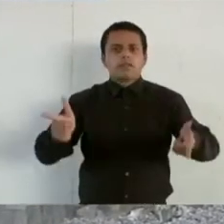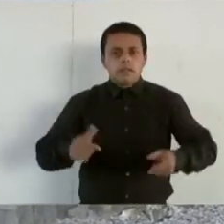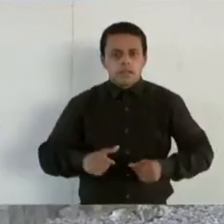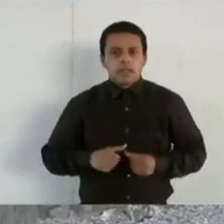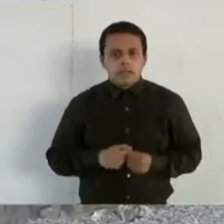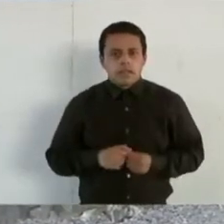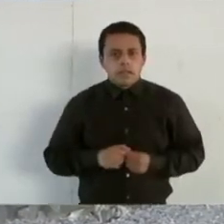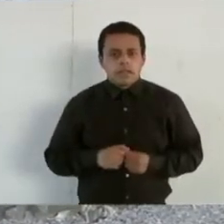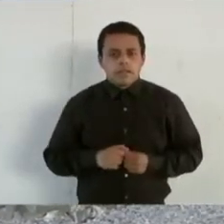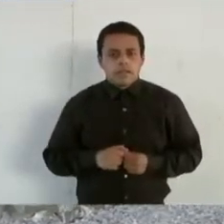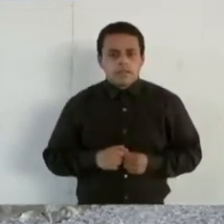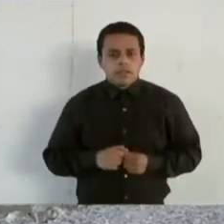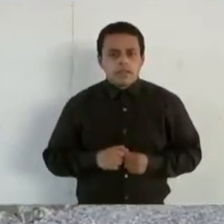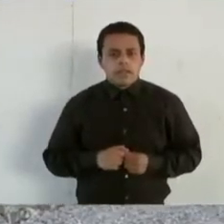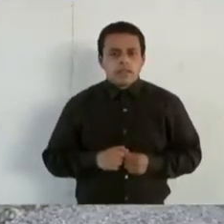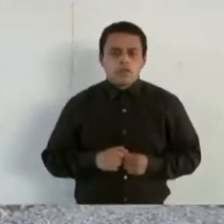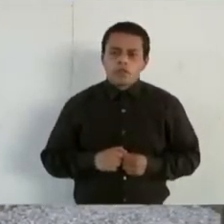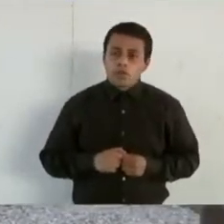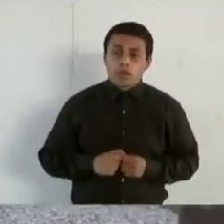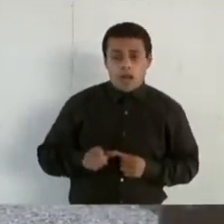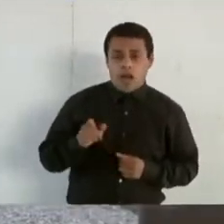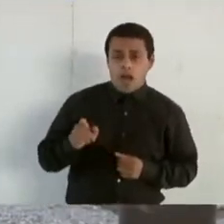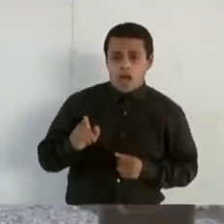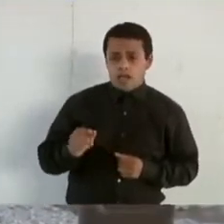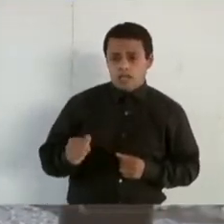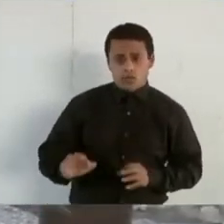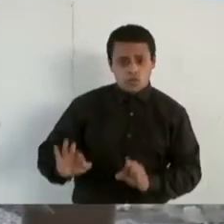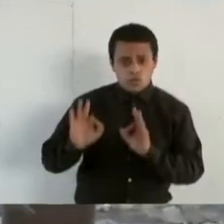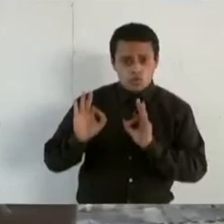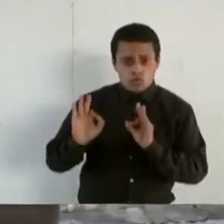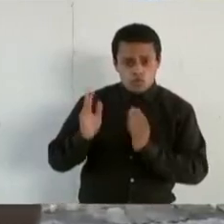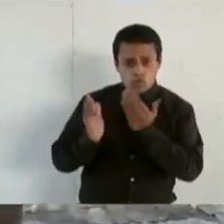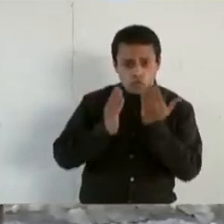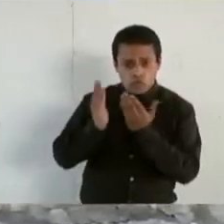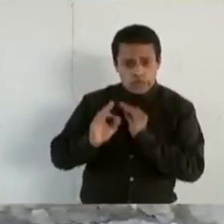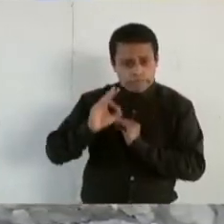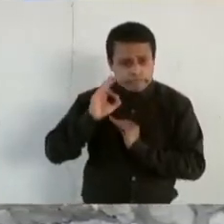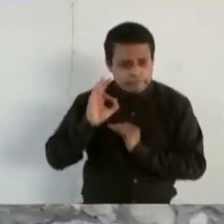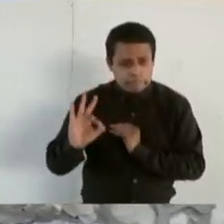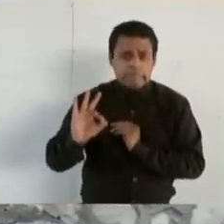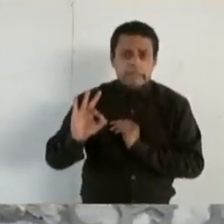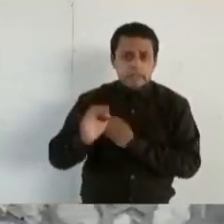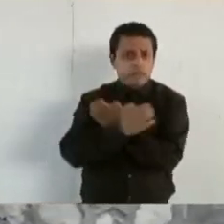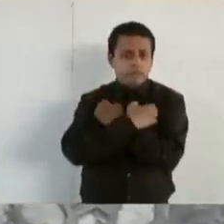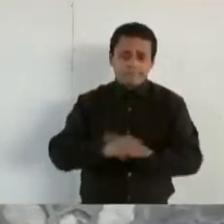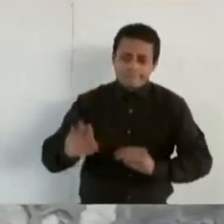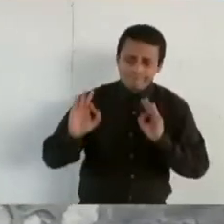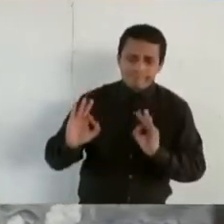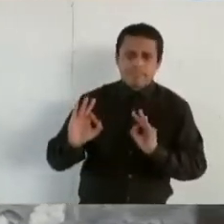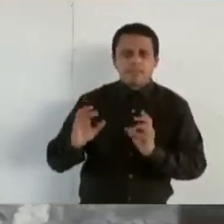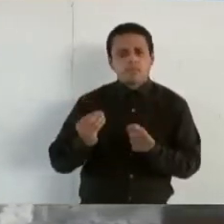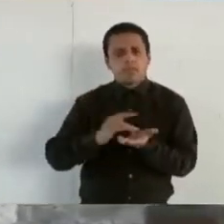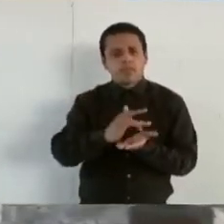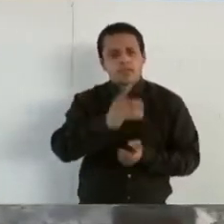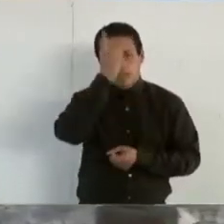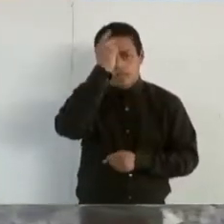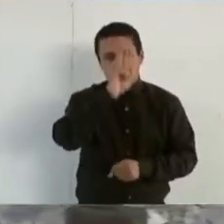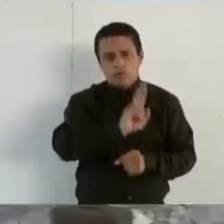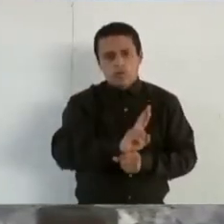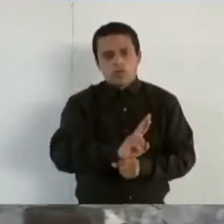de muy buen nivel académico y muchas gracias al director